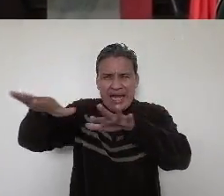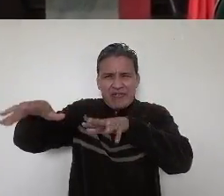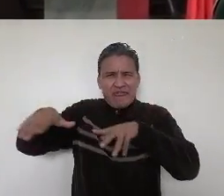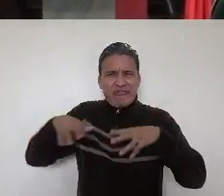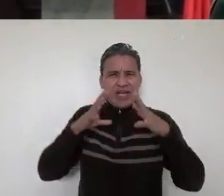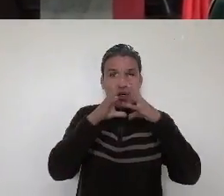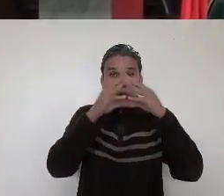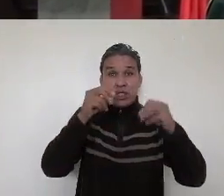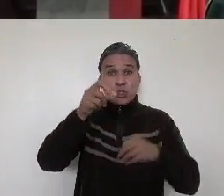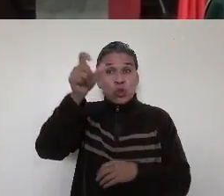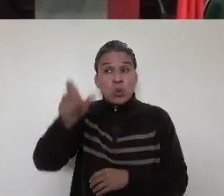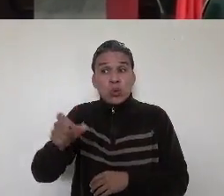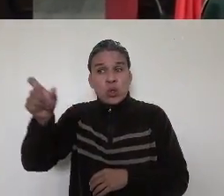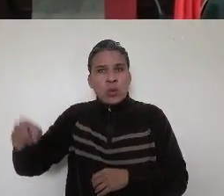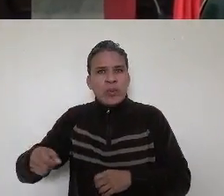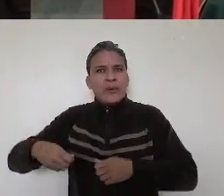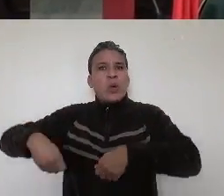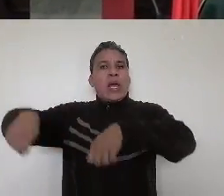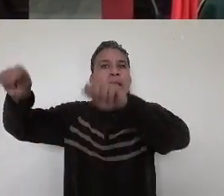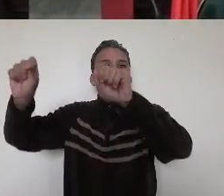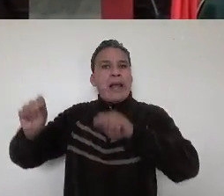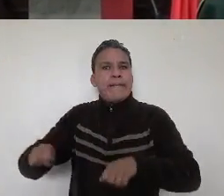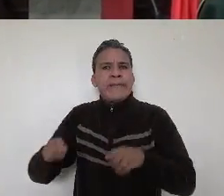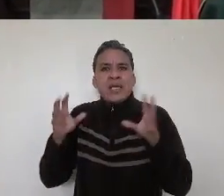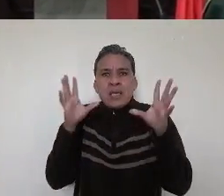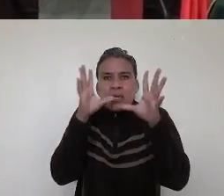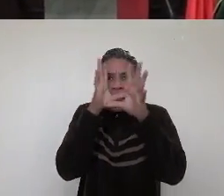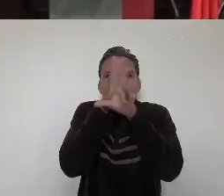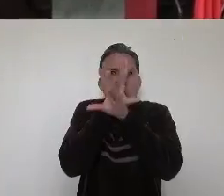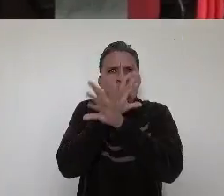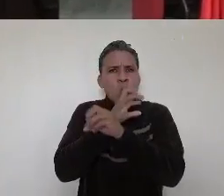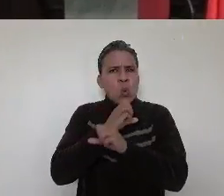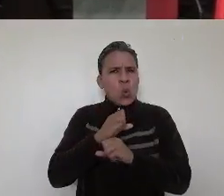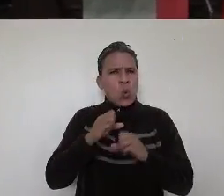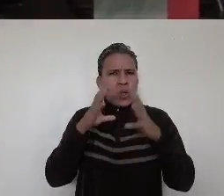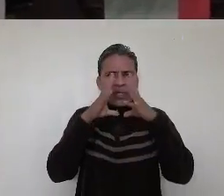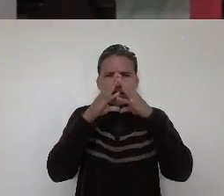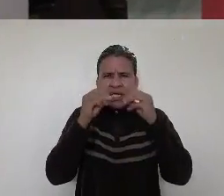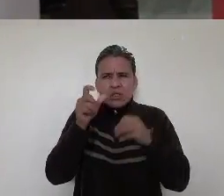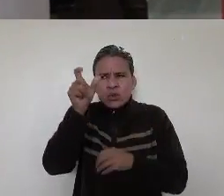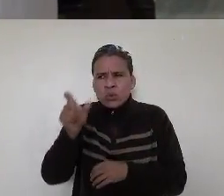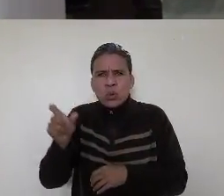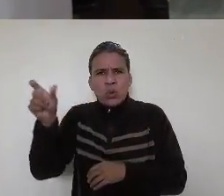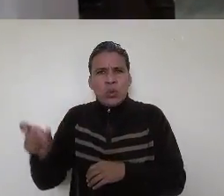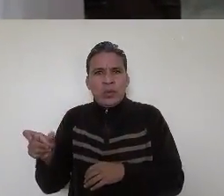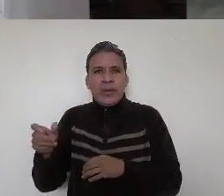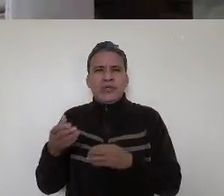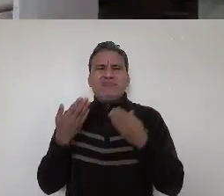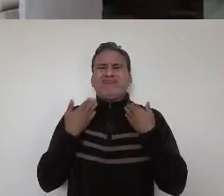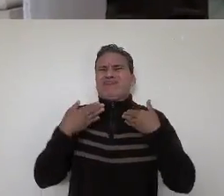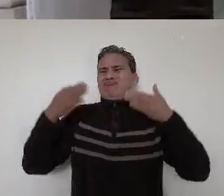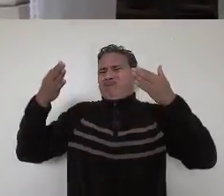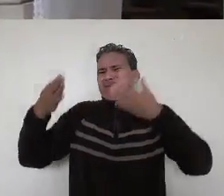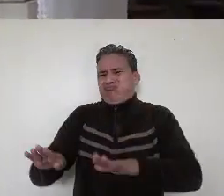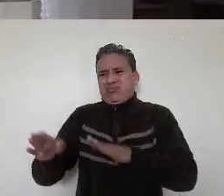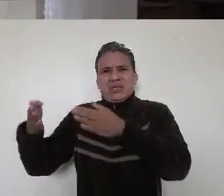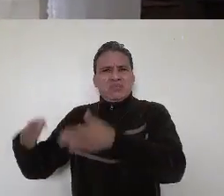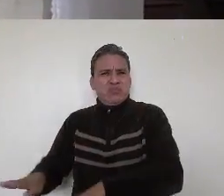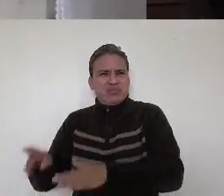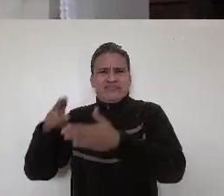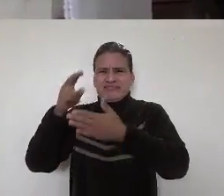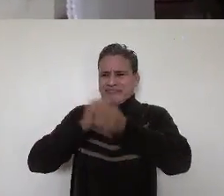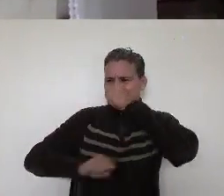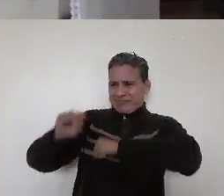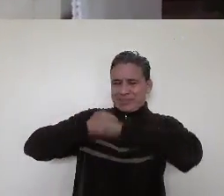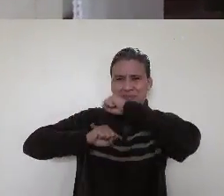el paño que oscurece a todas las naciones, destruirá la muerte para siempre. El Señor Dios